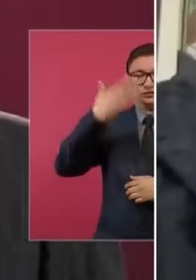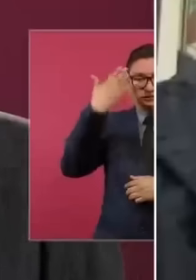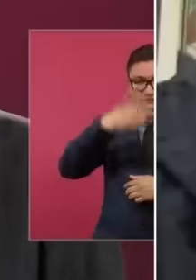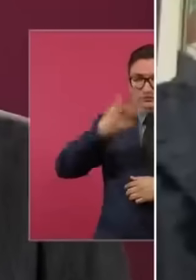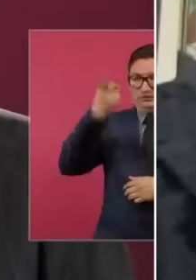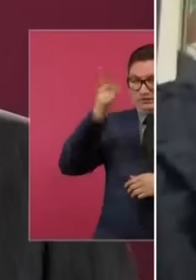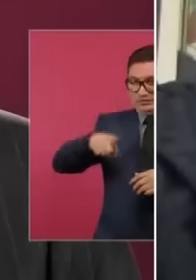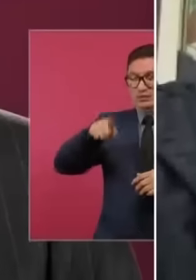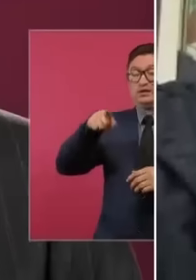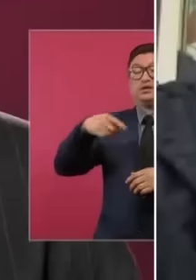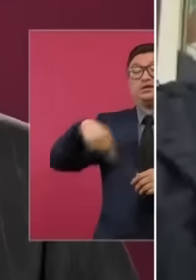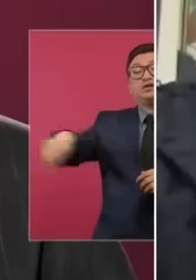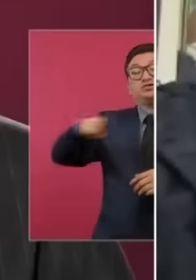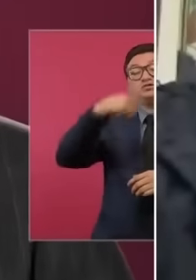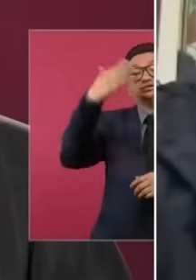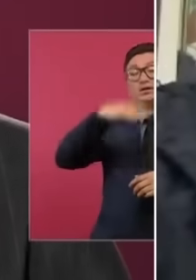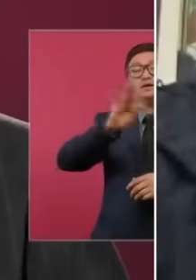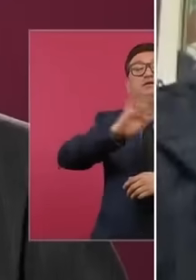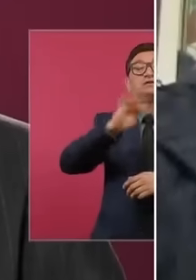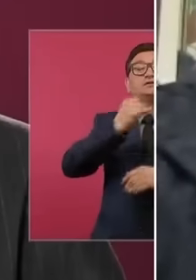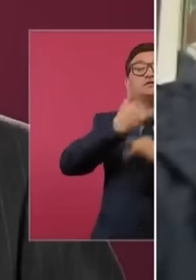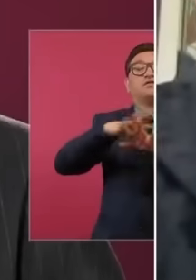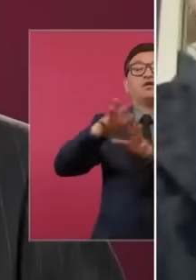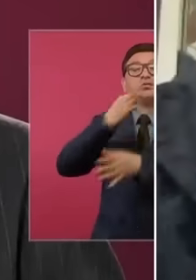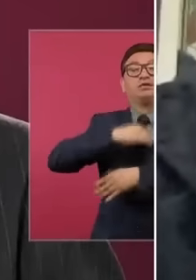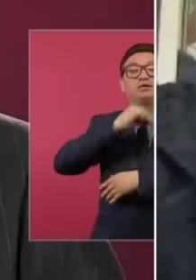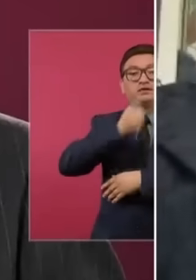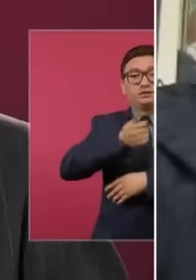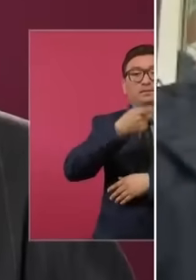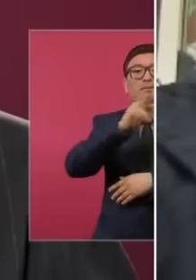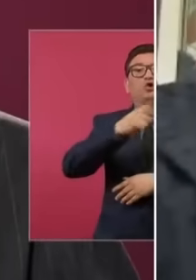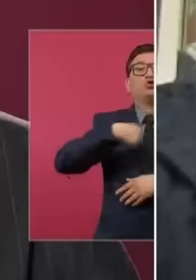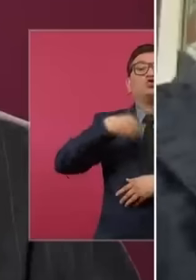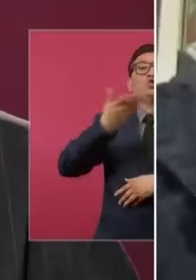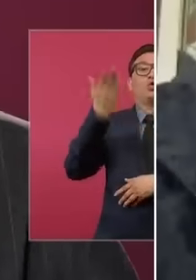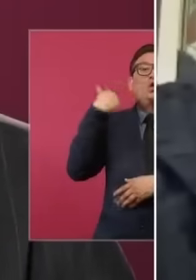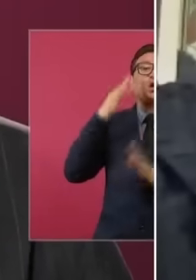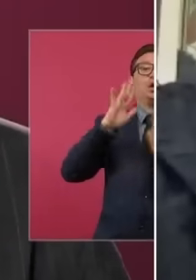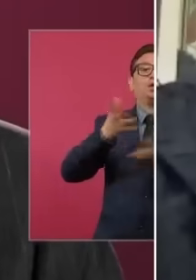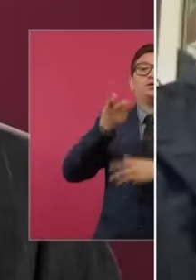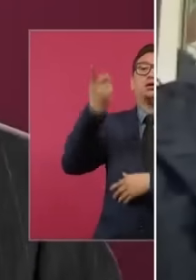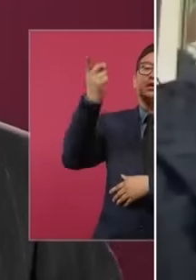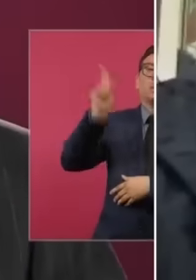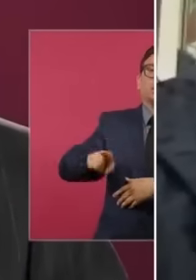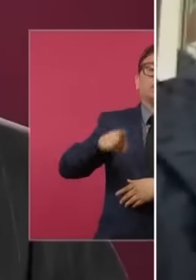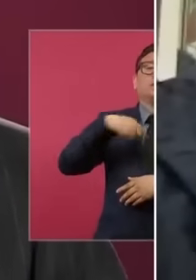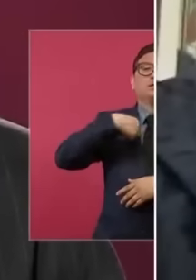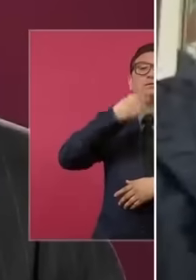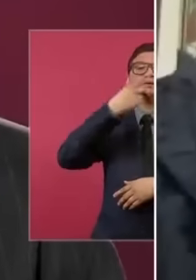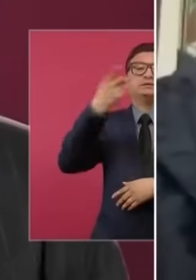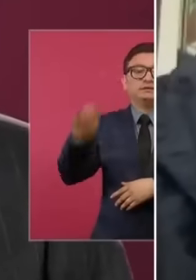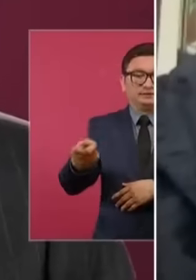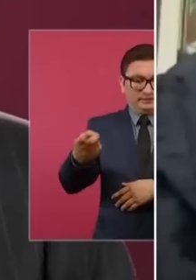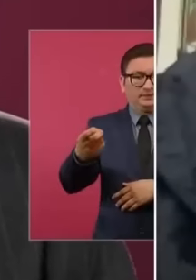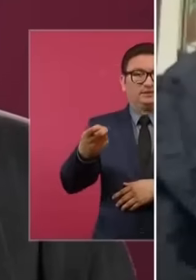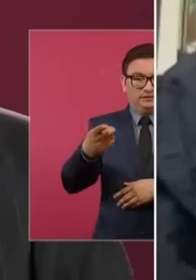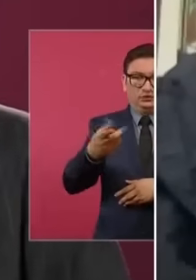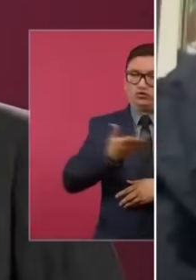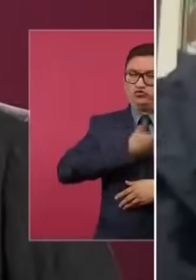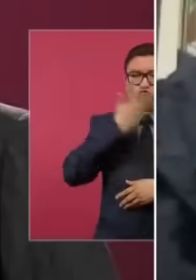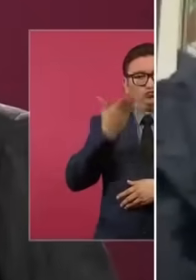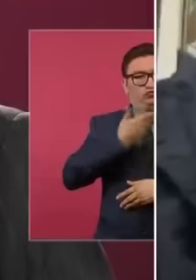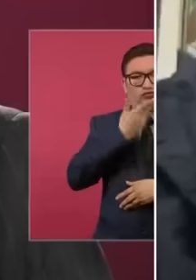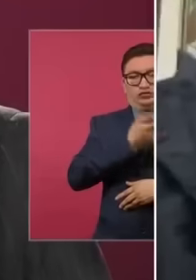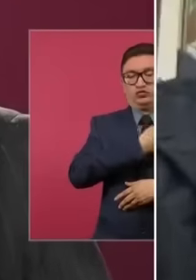los mayores apoyos legales, constitucionales, presupuestales que ninguno en la historia. Y uno se pregunta, ¿para qué lo